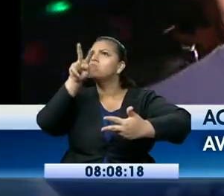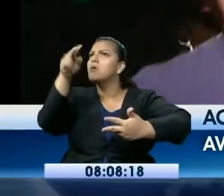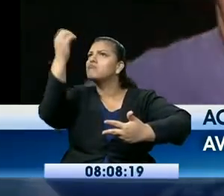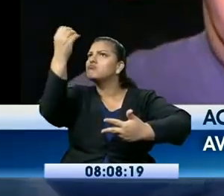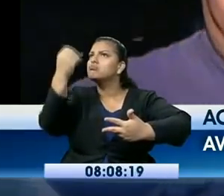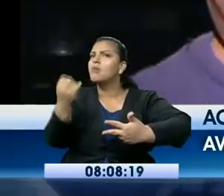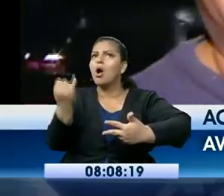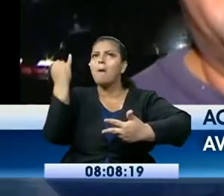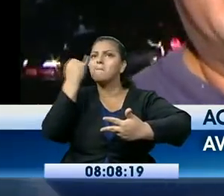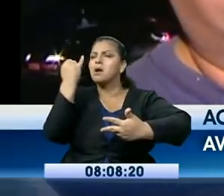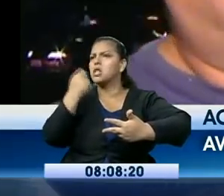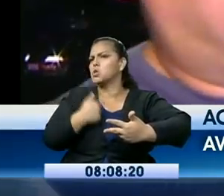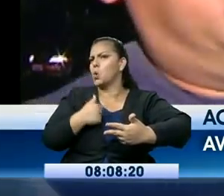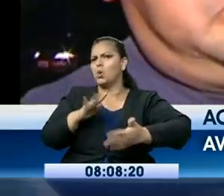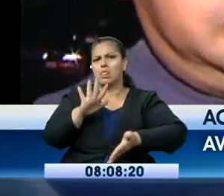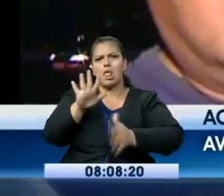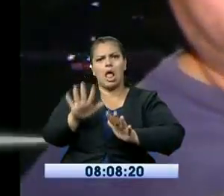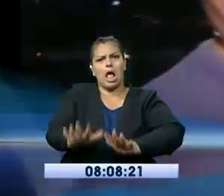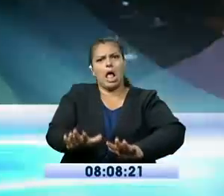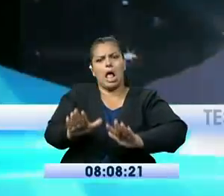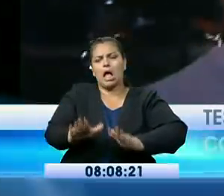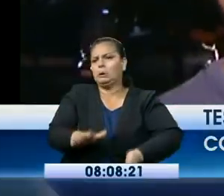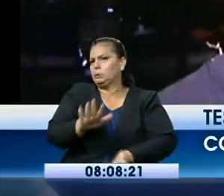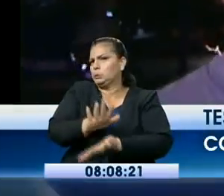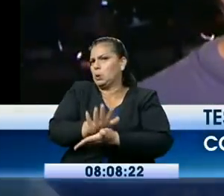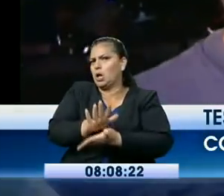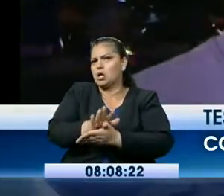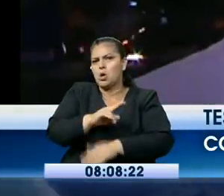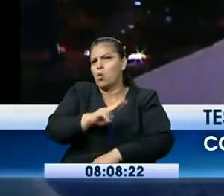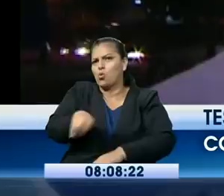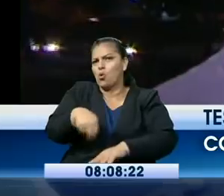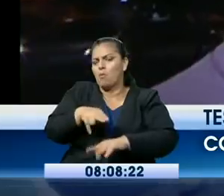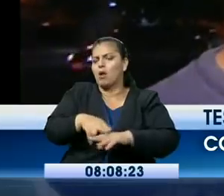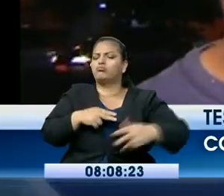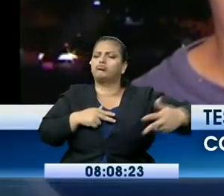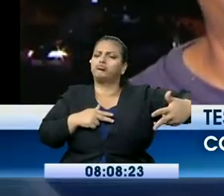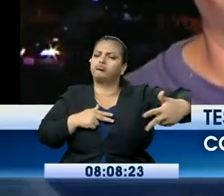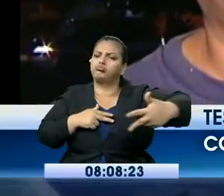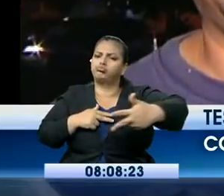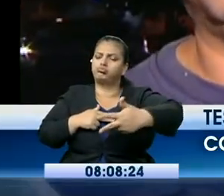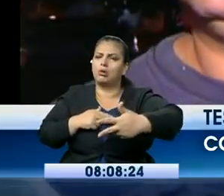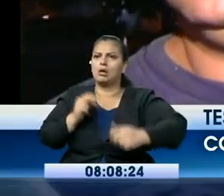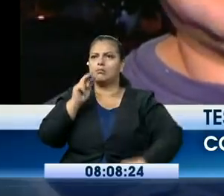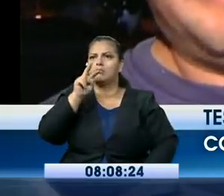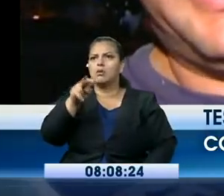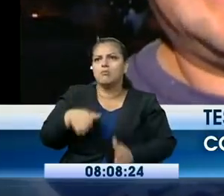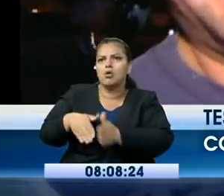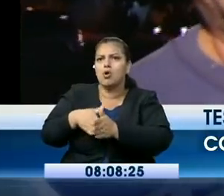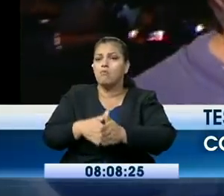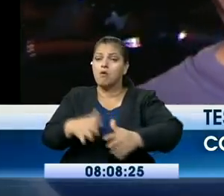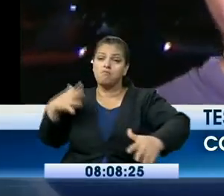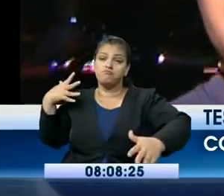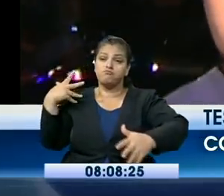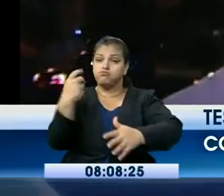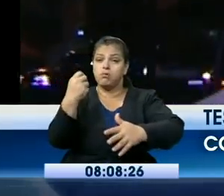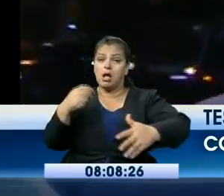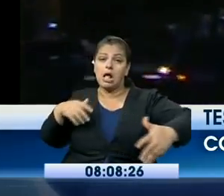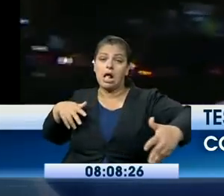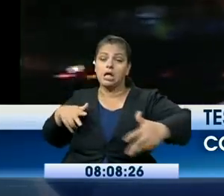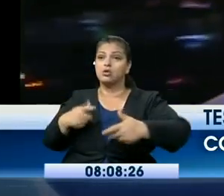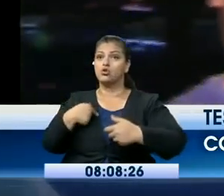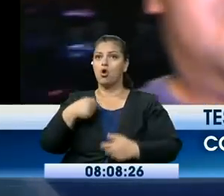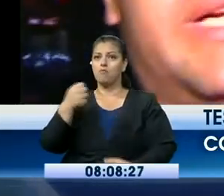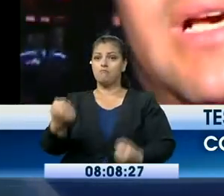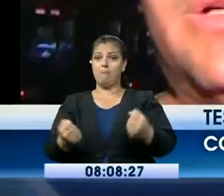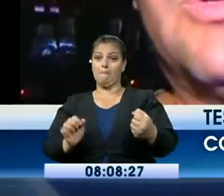confiado porque estoy en verde y viene al ver que viene la metro días en balada vengo y freno ya no me tuvieron los frentes que cargaban